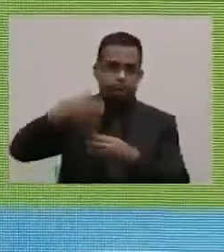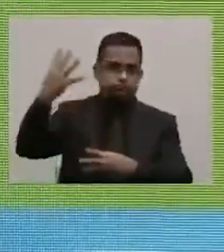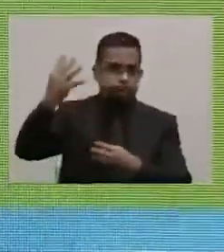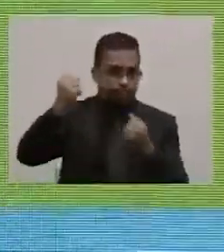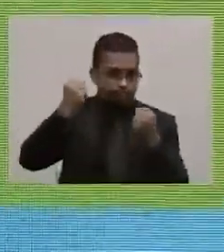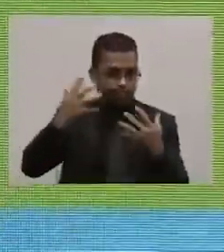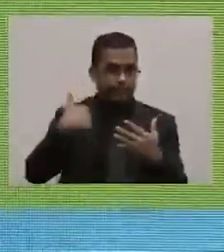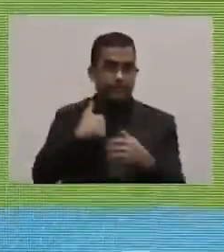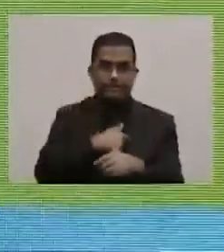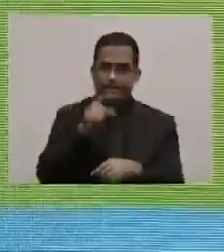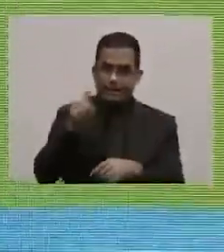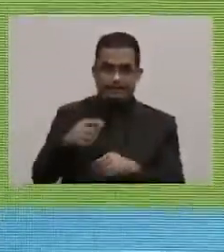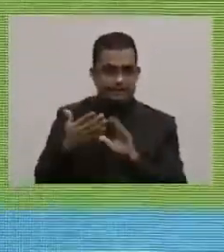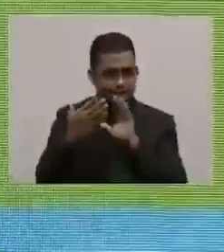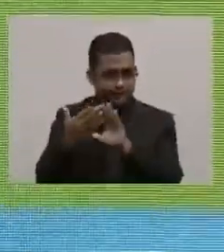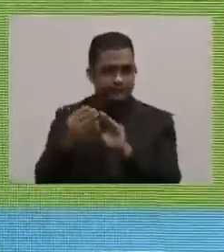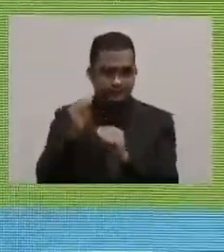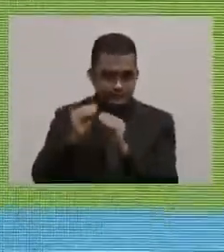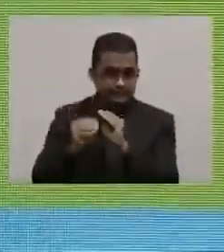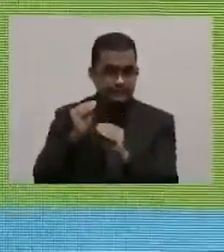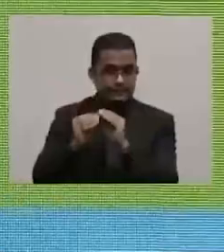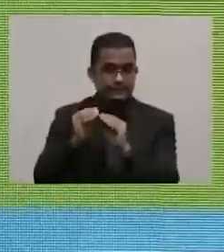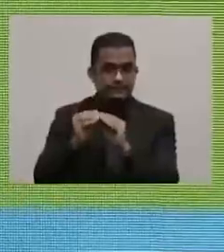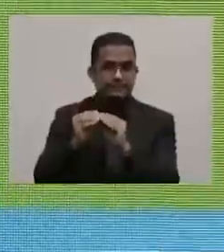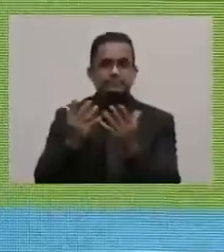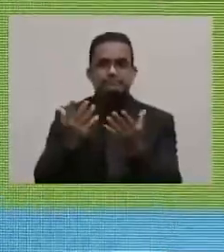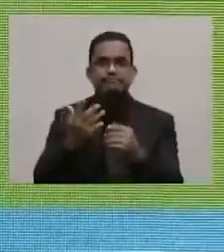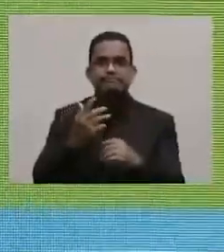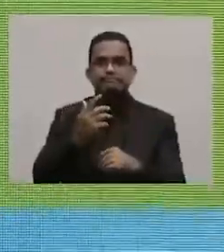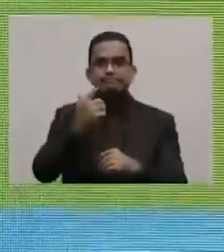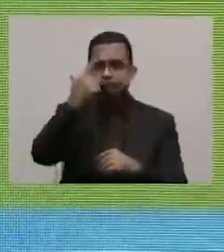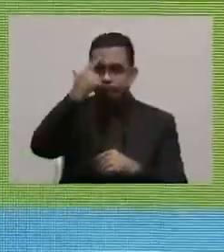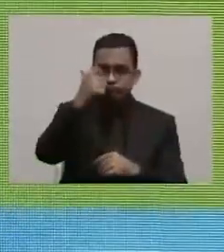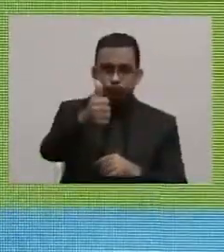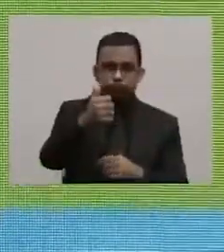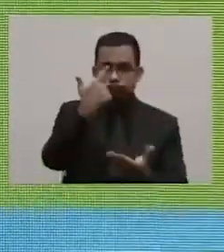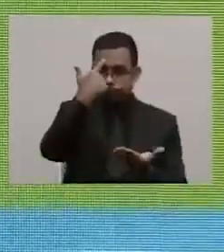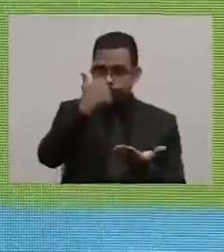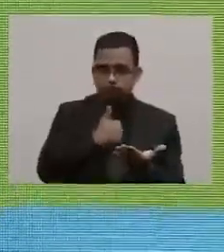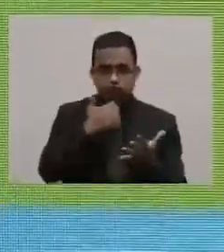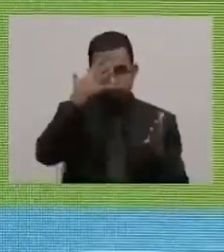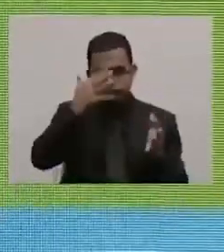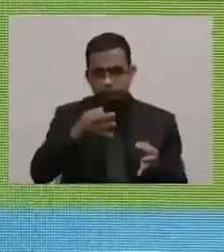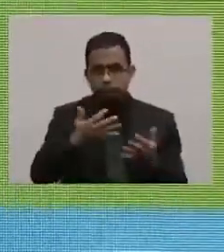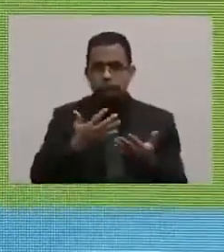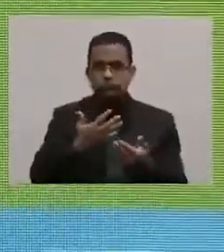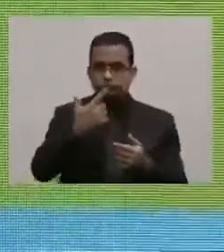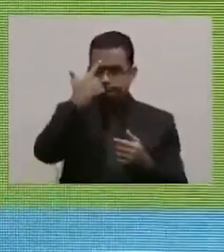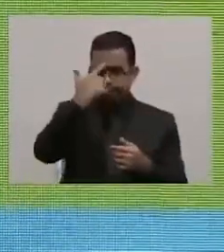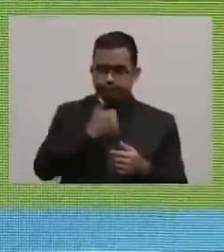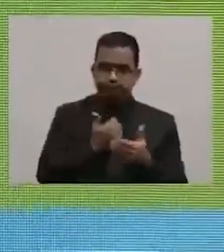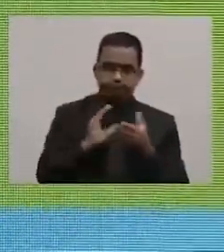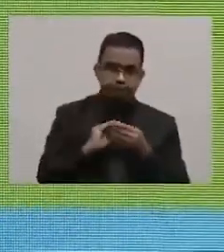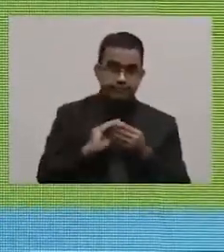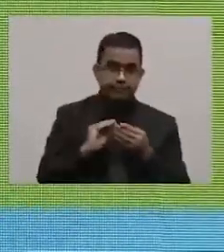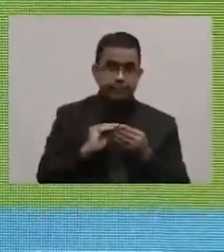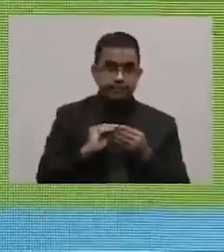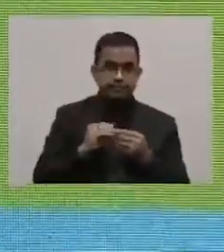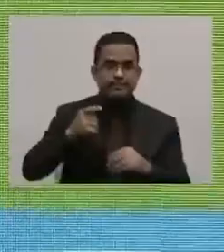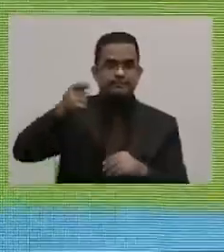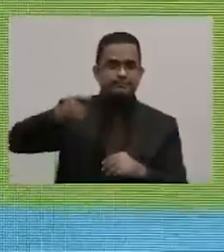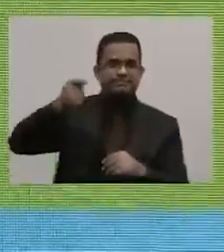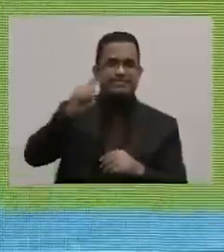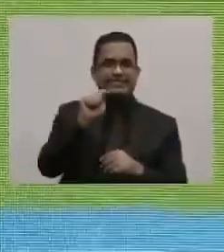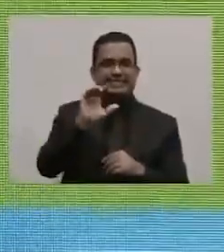en lo inmediato, pues solo respecto a la libertad de expresión, el Tribunal Constitucional ha dictado 5